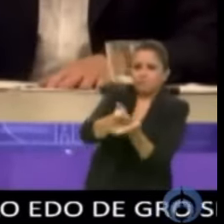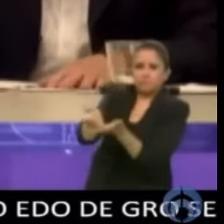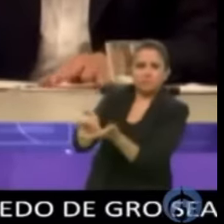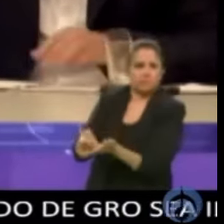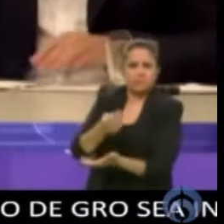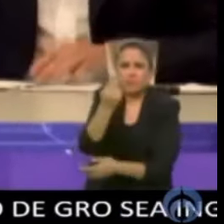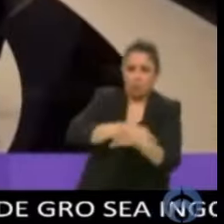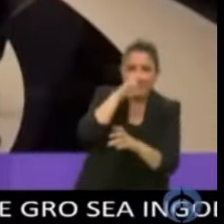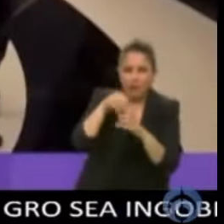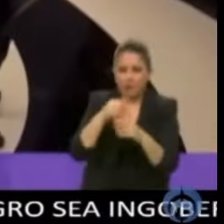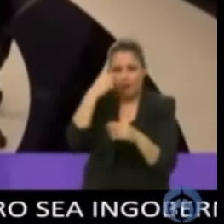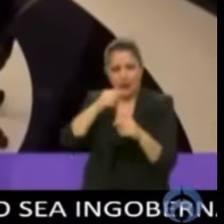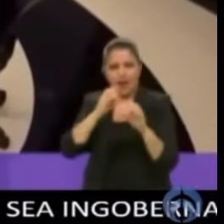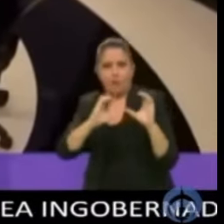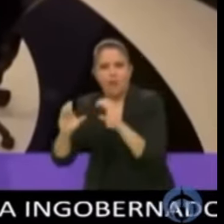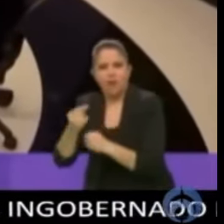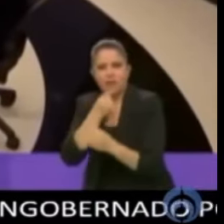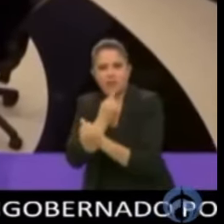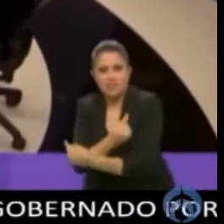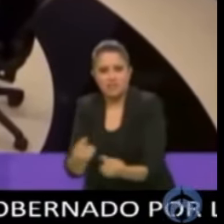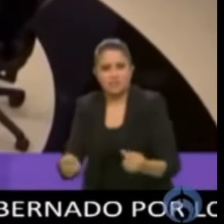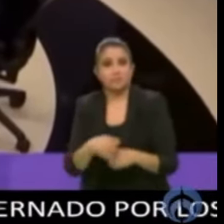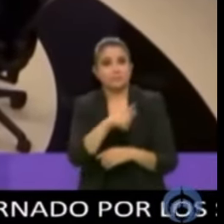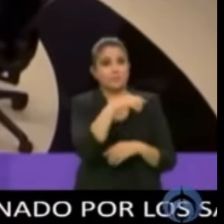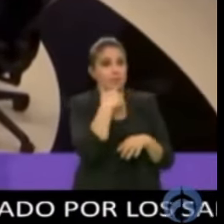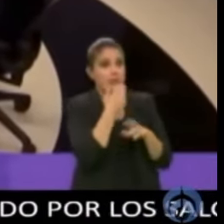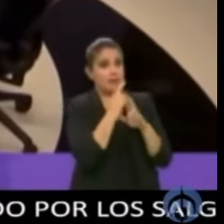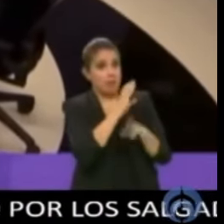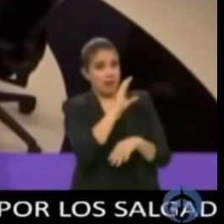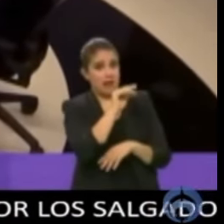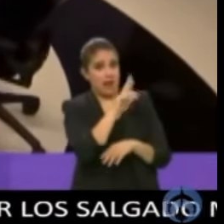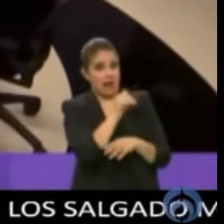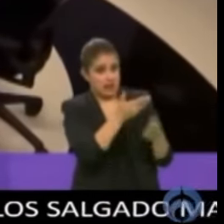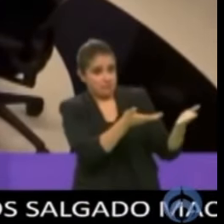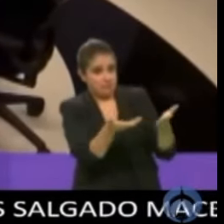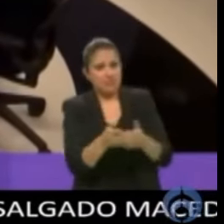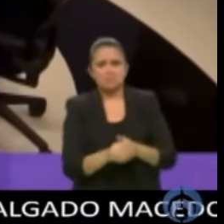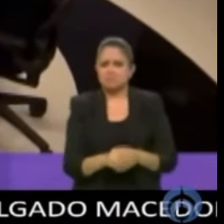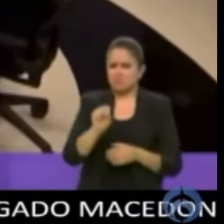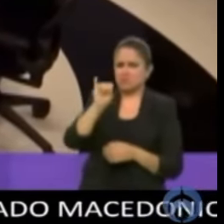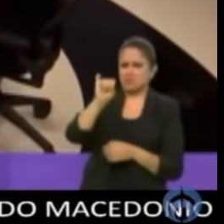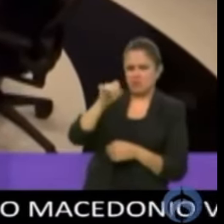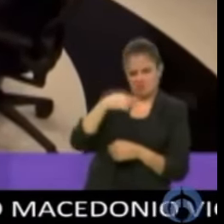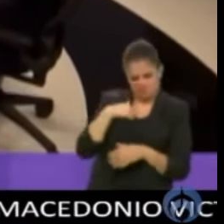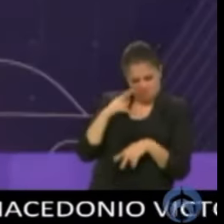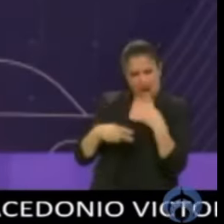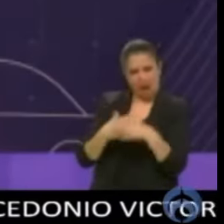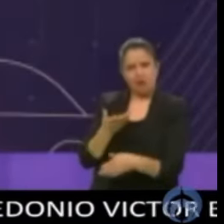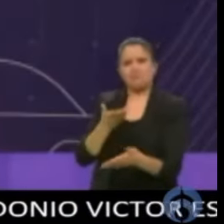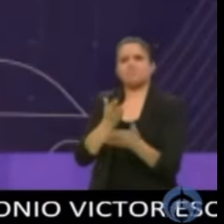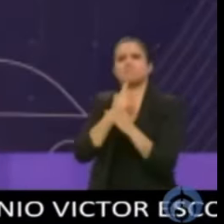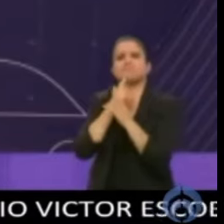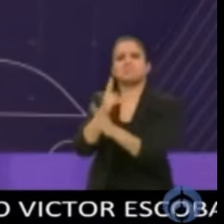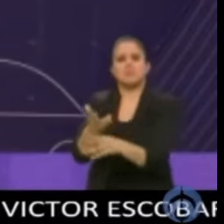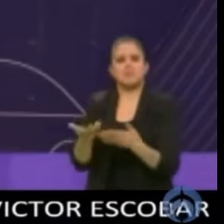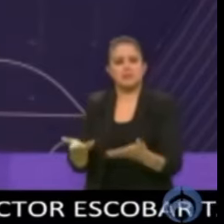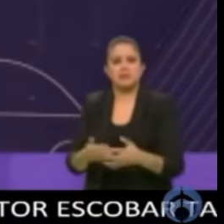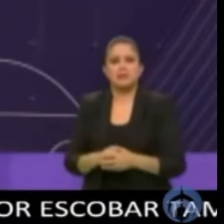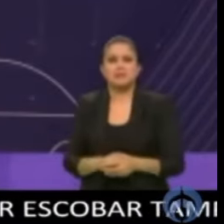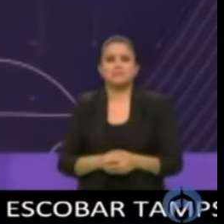él no respondió de ninguna manera. Traen ahí una insidia contra Clara,